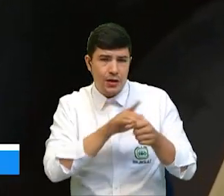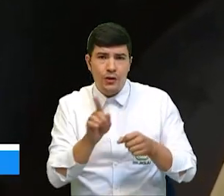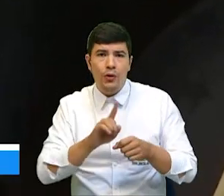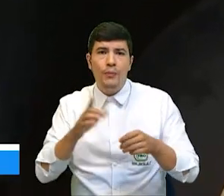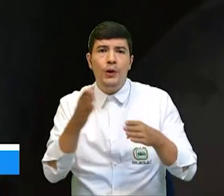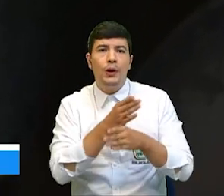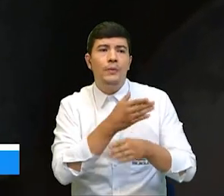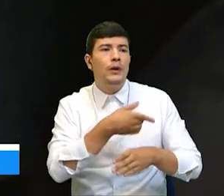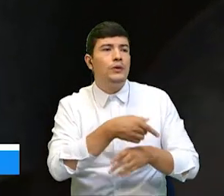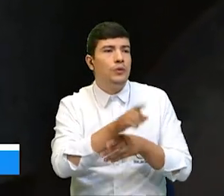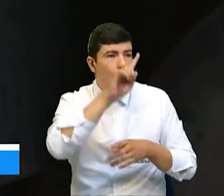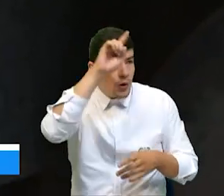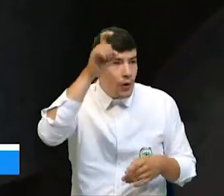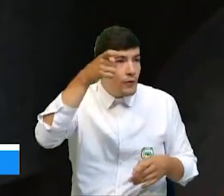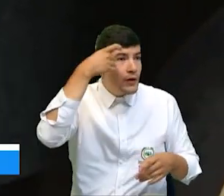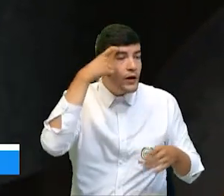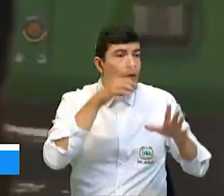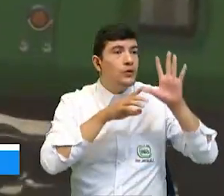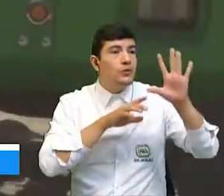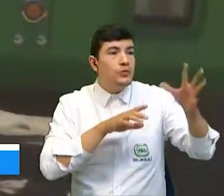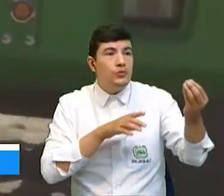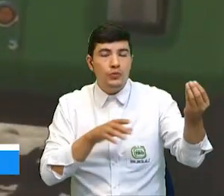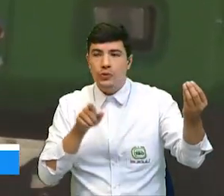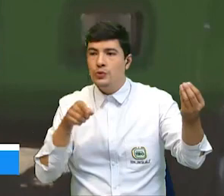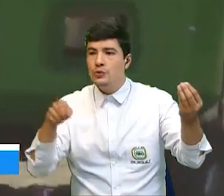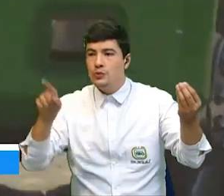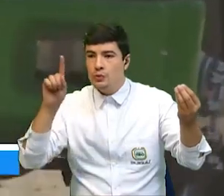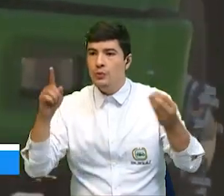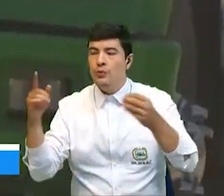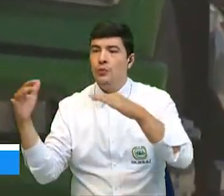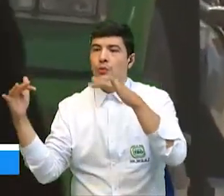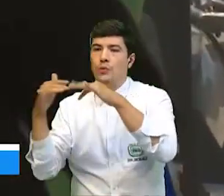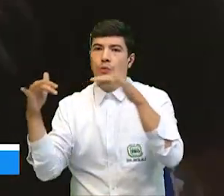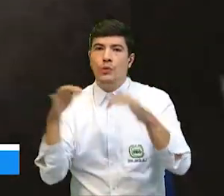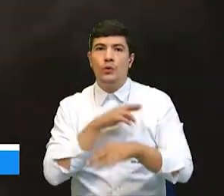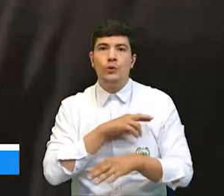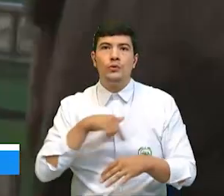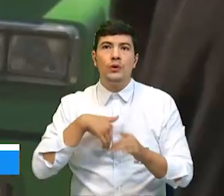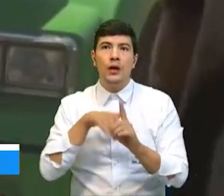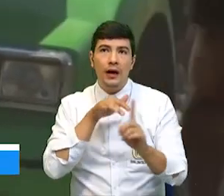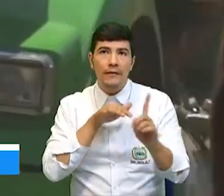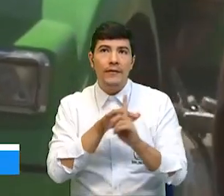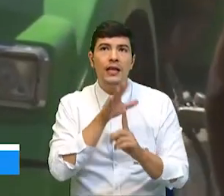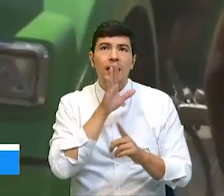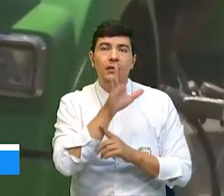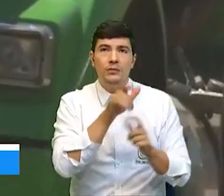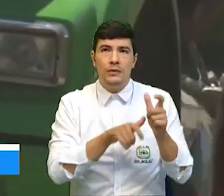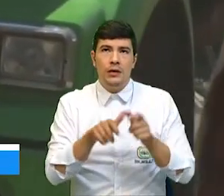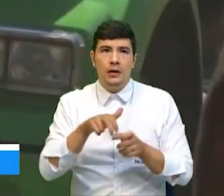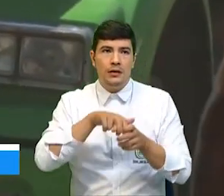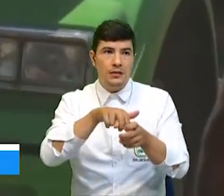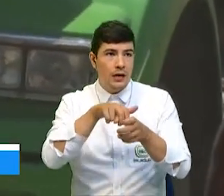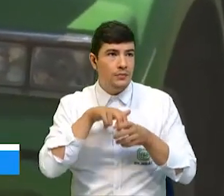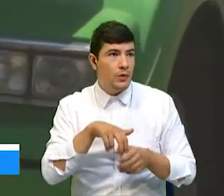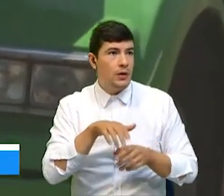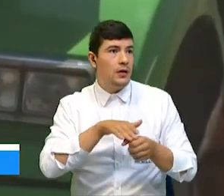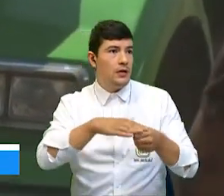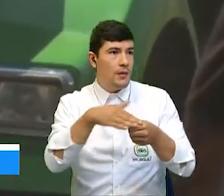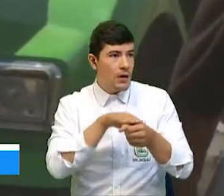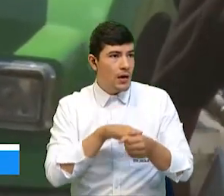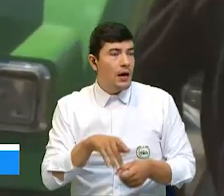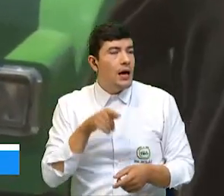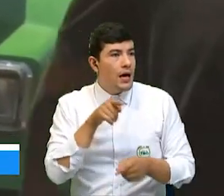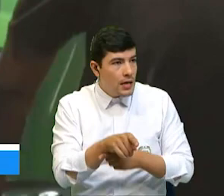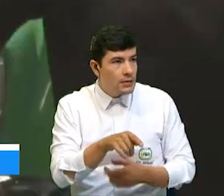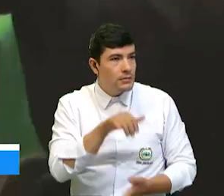entre gobierno y guerrilla, que es, ese es el negocio que tienen ellos, que somos los perjudicados. ¿Quién? Nosotros los transportadores, ¿ya?